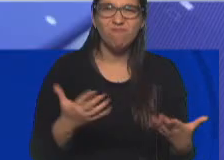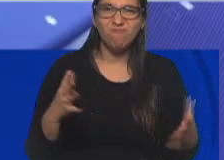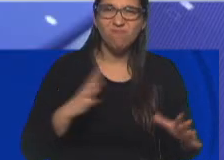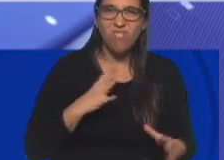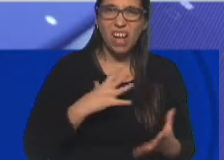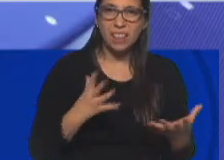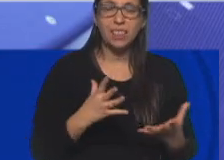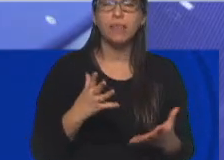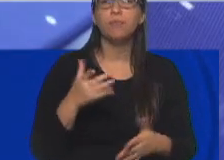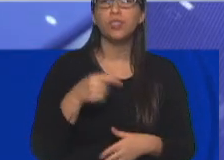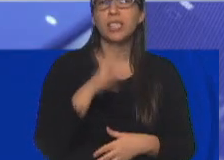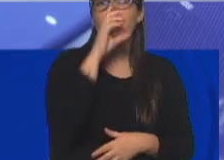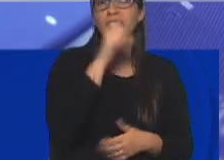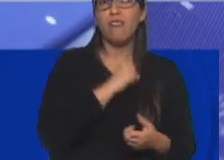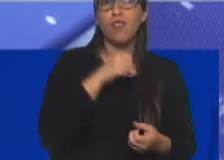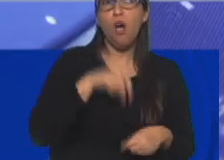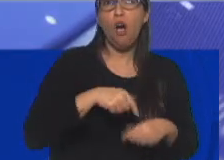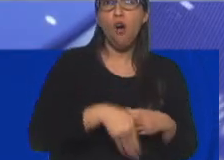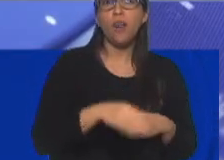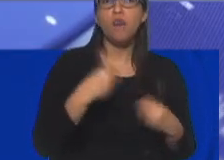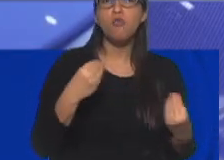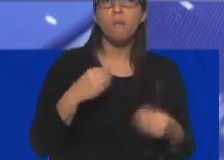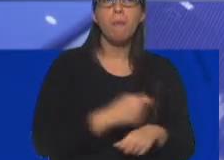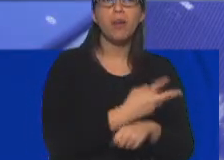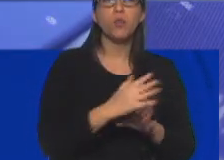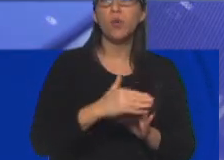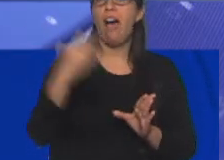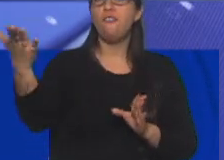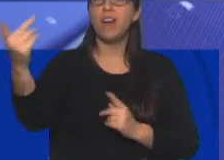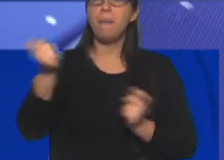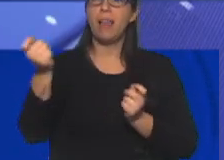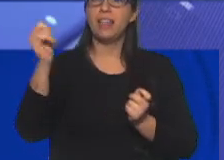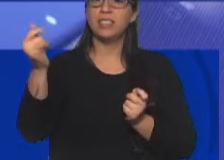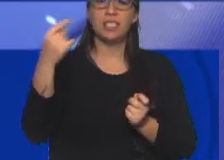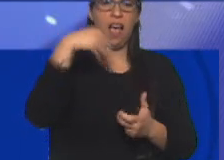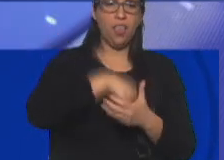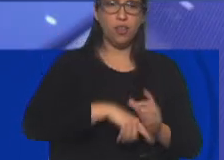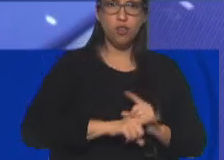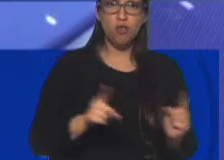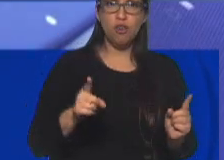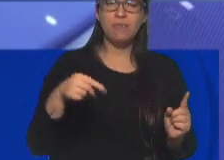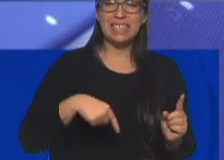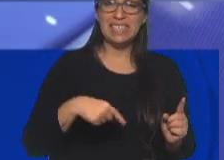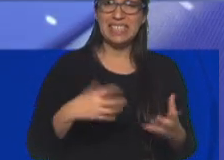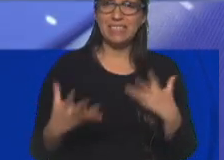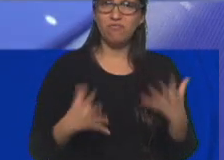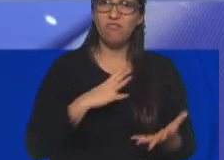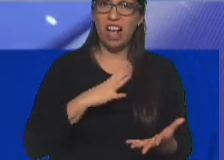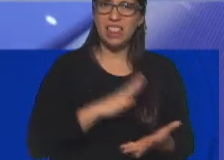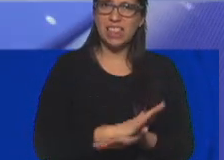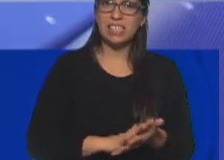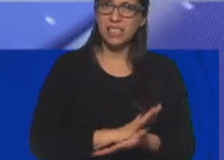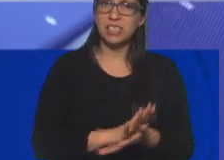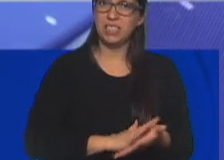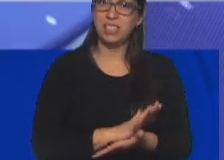es cómo eso se setea desde afuera del Mercosur y no desde adentro, ¿no? Me parece que ahí hay una tensión que no está resuelta